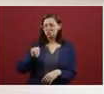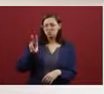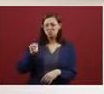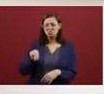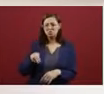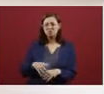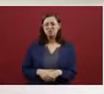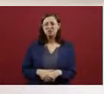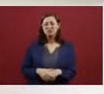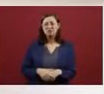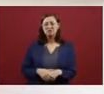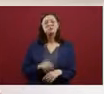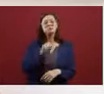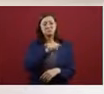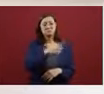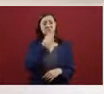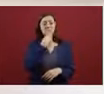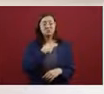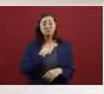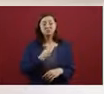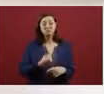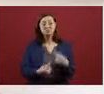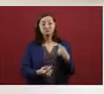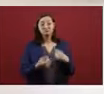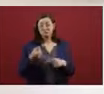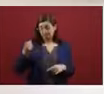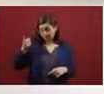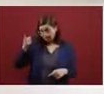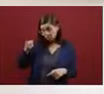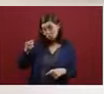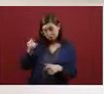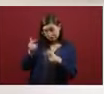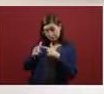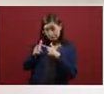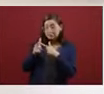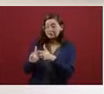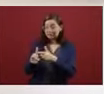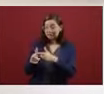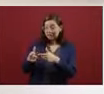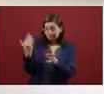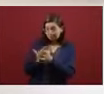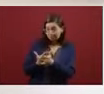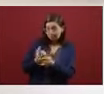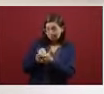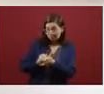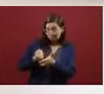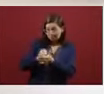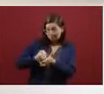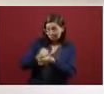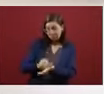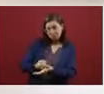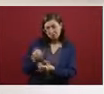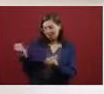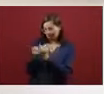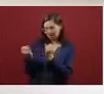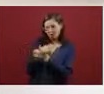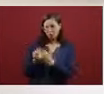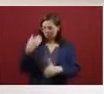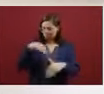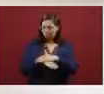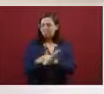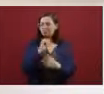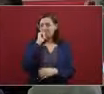me amenazó de que si insistía, tampoco me iba a dejar el acceso a la